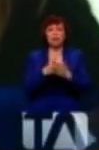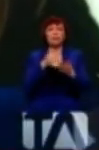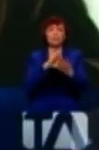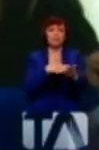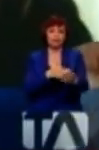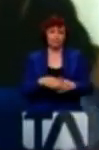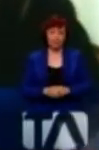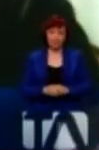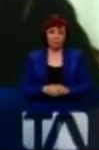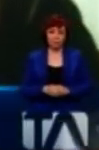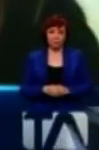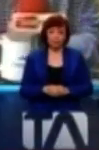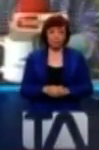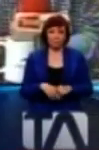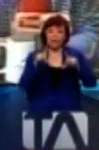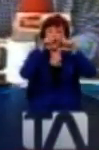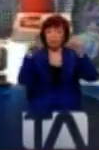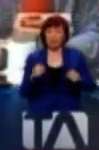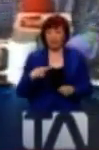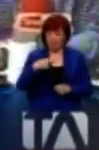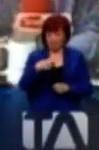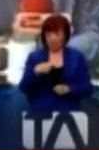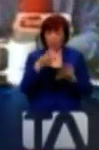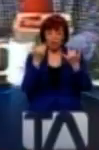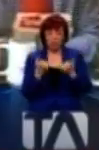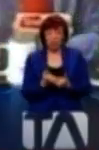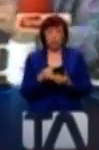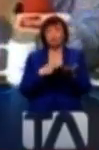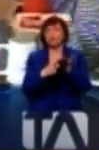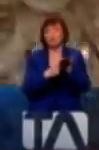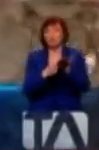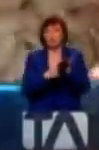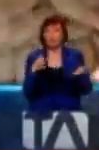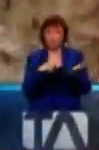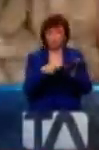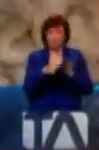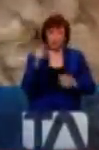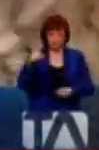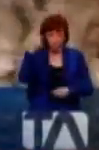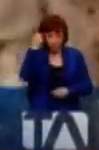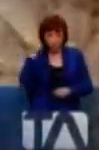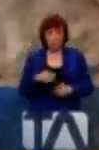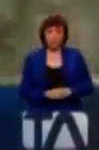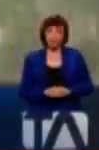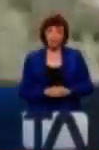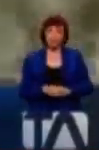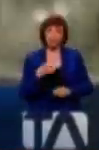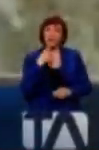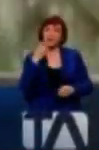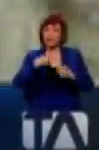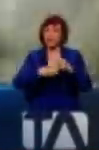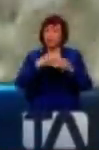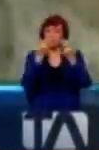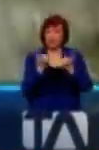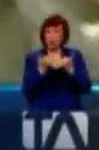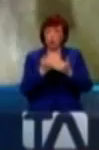Ahora fueron los camaroneros quienes se reunieron con ministros de gobierno para exponer su preocupación en torno a una de las causales del contrato